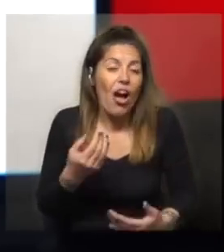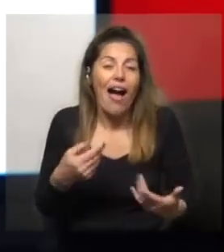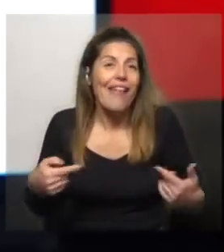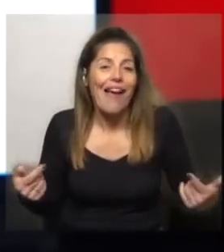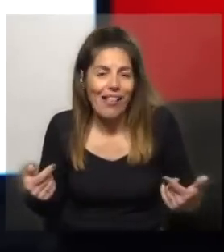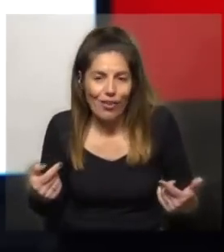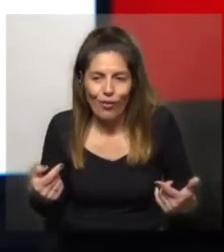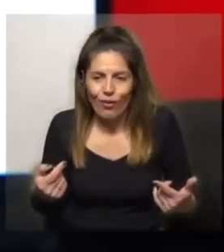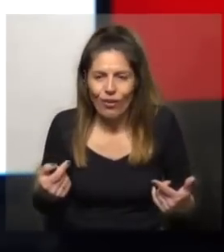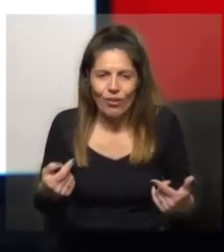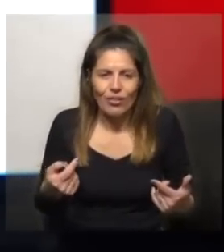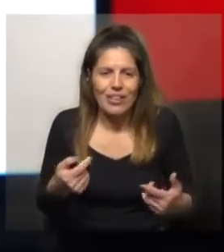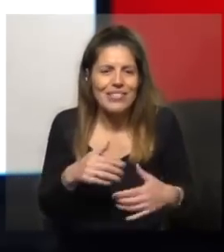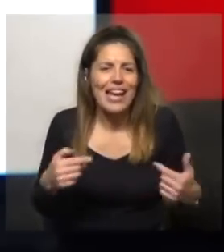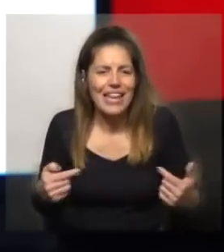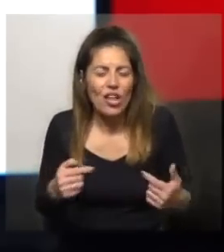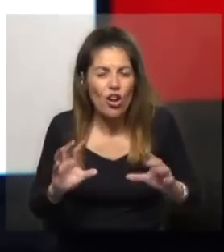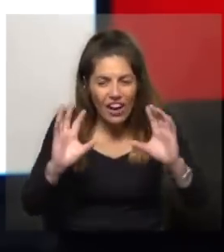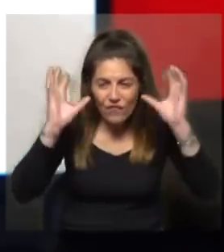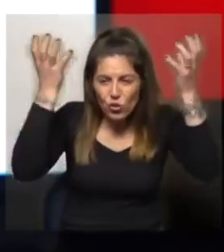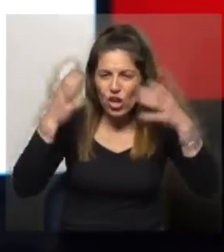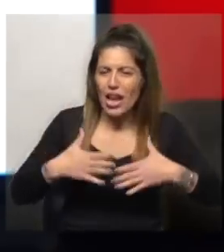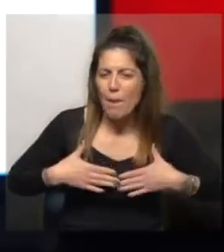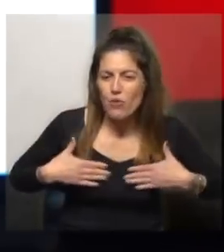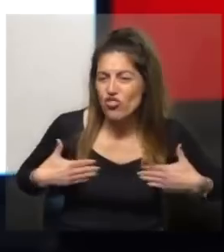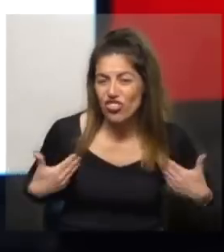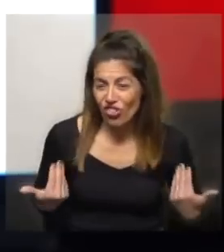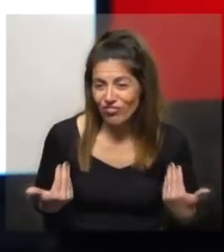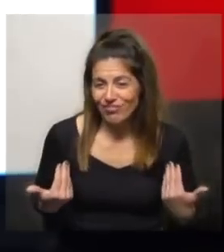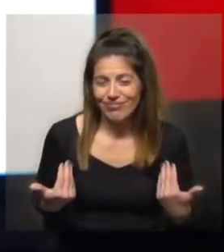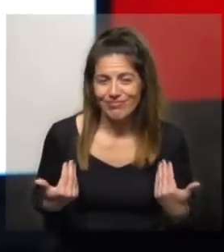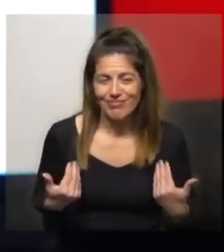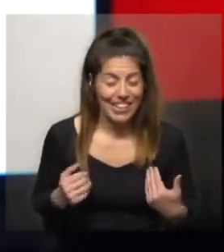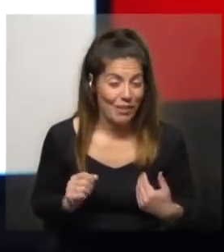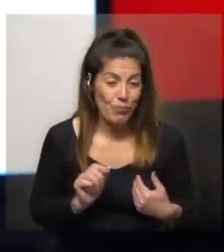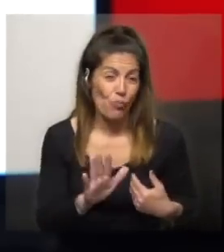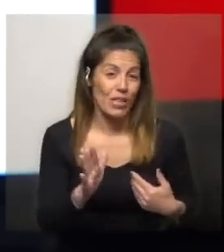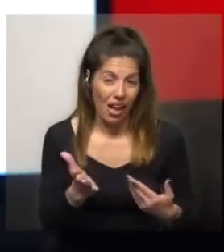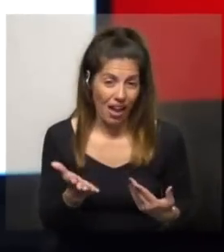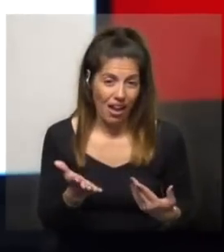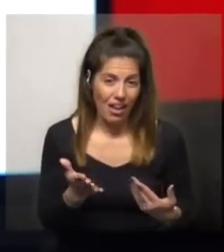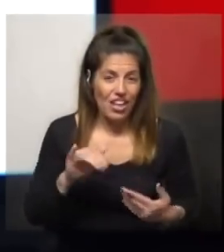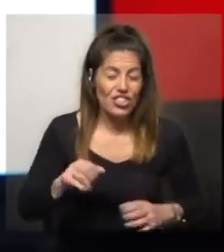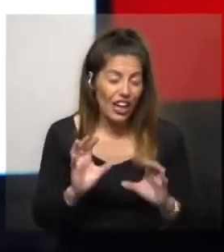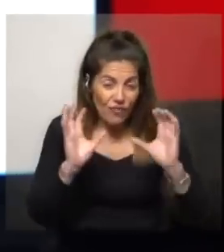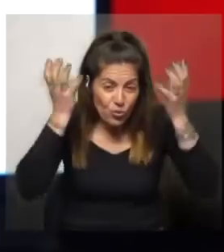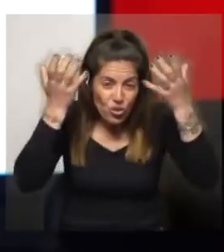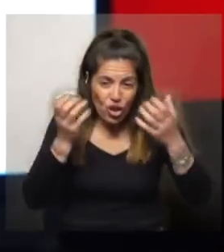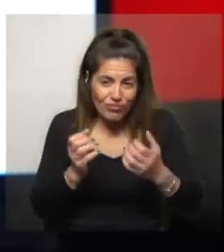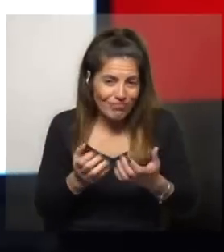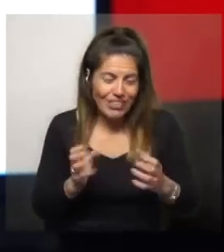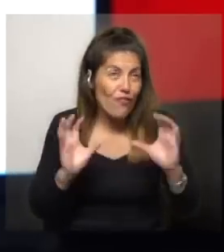en lo que pasa es que hay algo muy revolucionario en la emoción en sí misma o sea ya hay revolucionario en sí